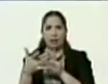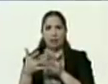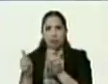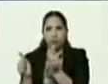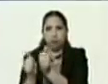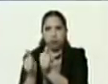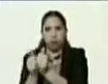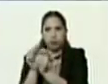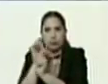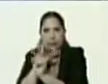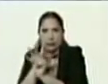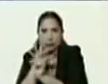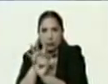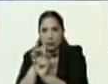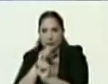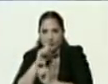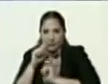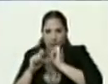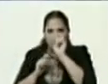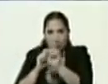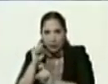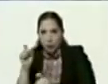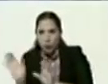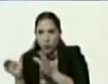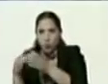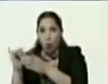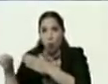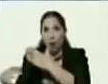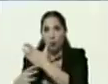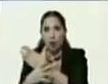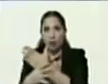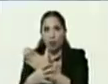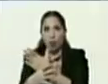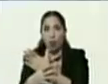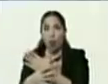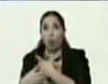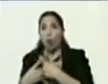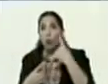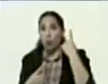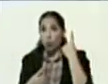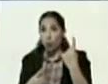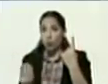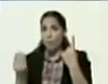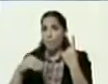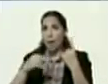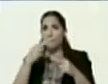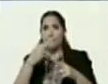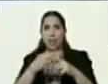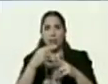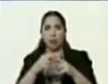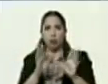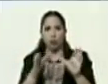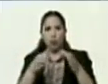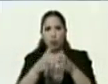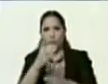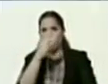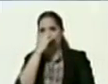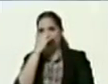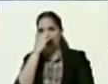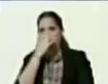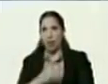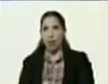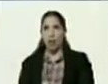confabulación, de la conchupancia de Juan Guaidó, con uno de los más peligrosos grupos criminales.